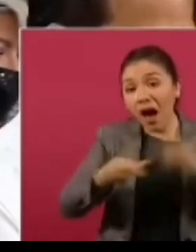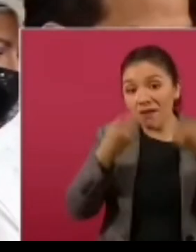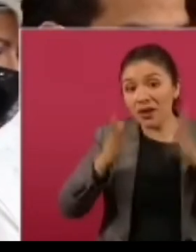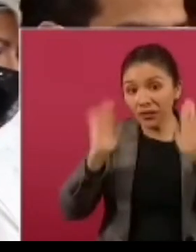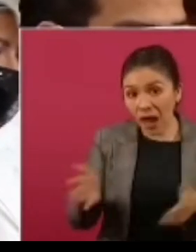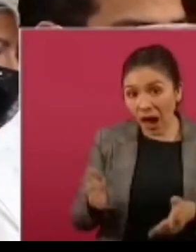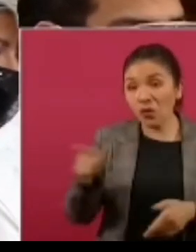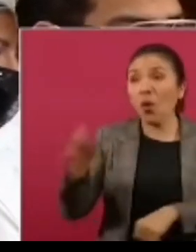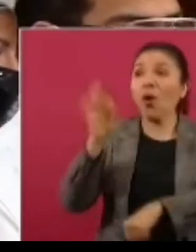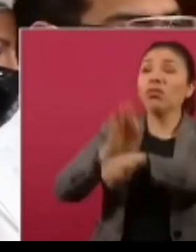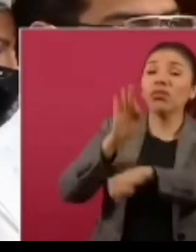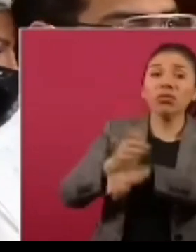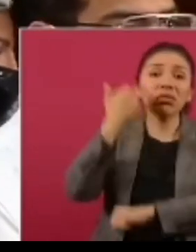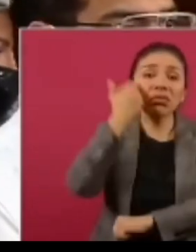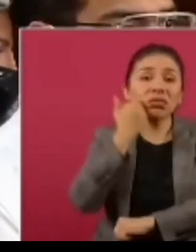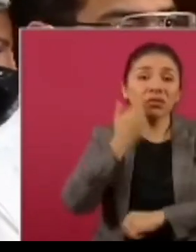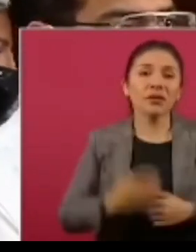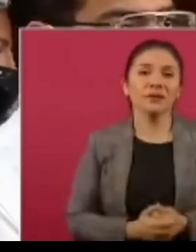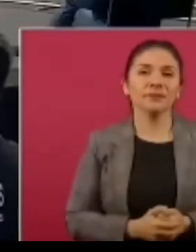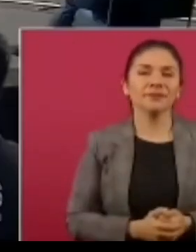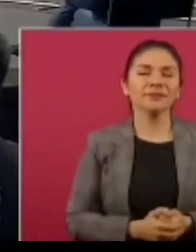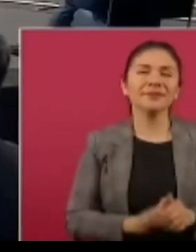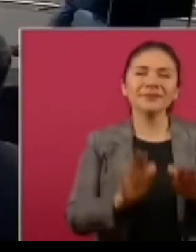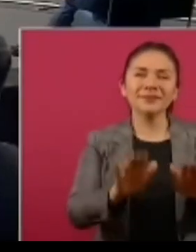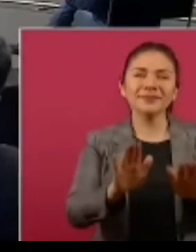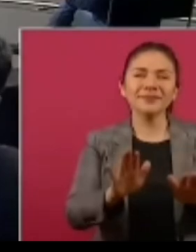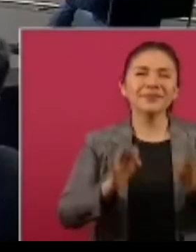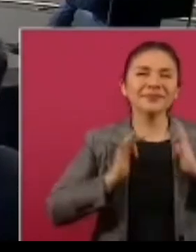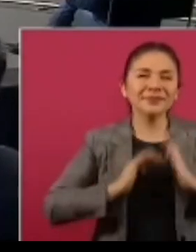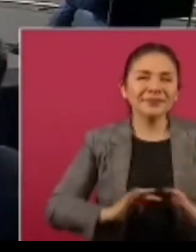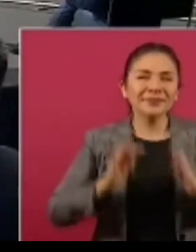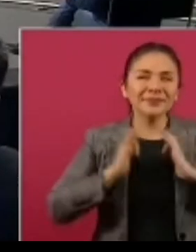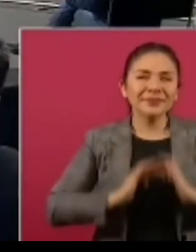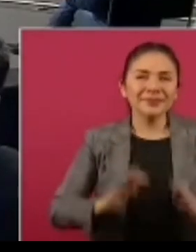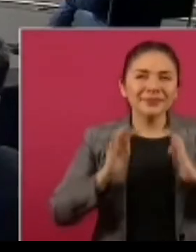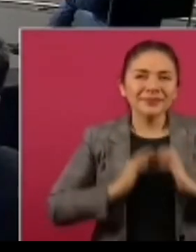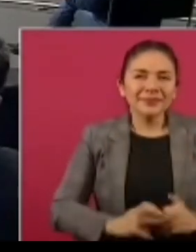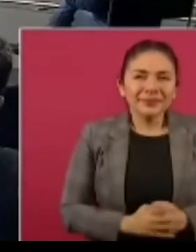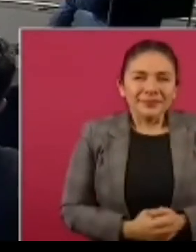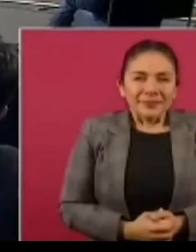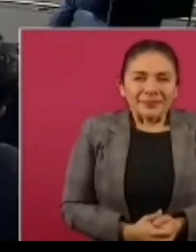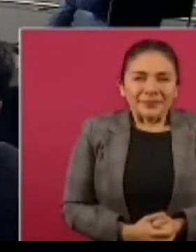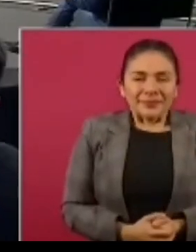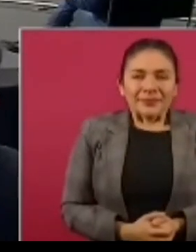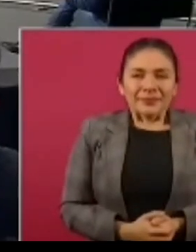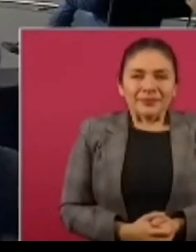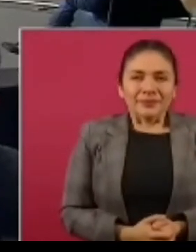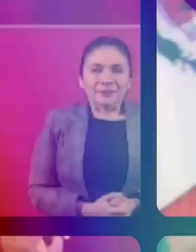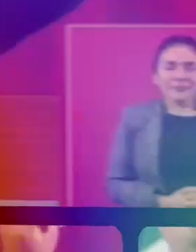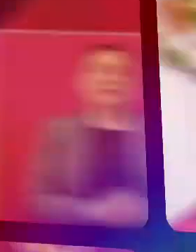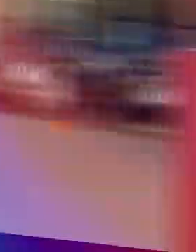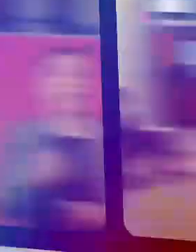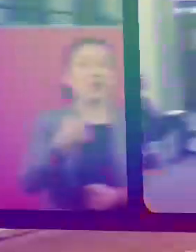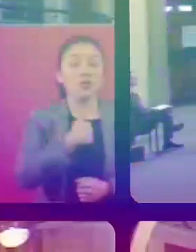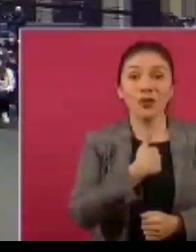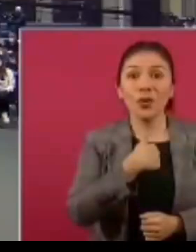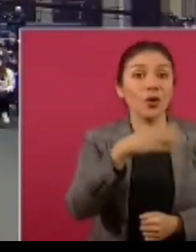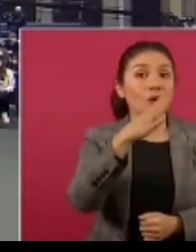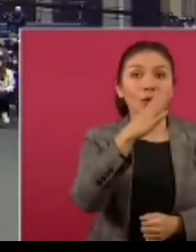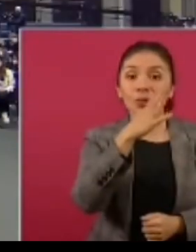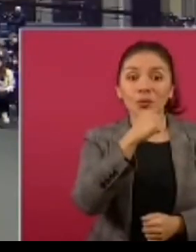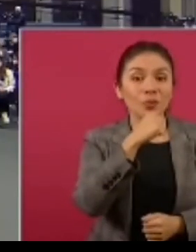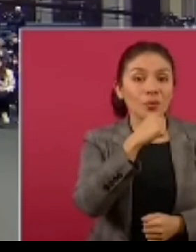Usted es un palero. No, pero mira, tranquilo. Pues sí, pues. Es así, ¿ve? Así. Amor y paz. Así es,